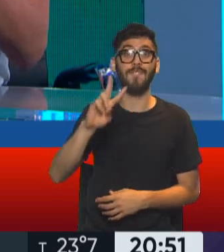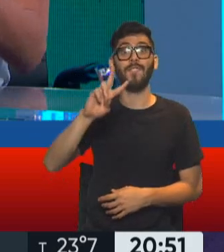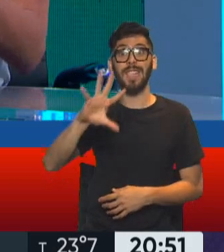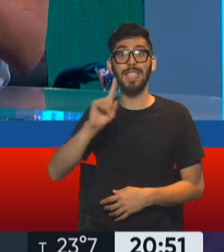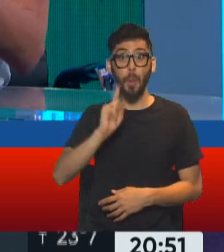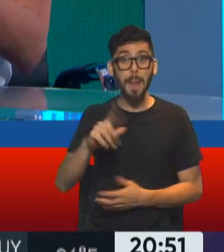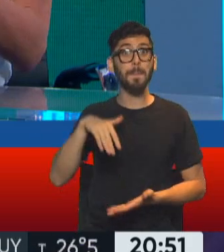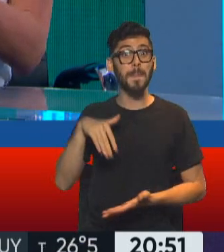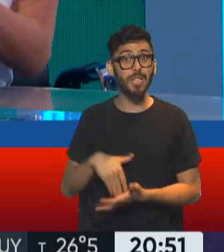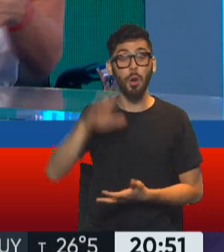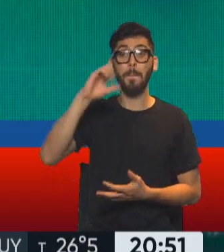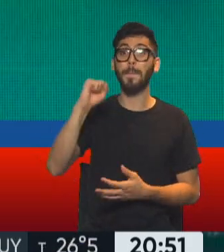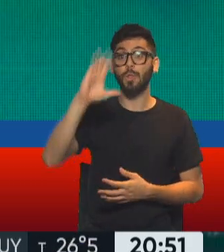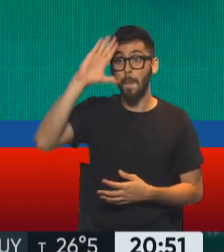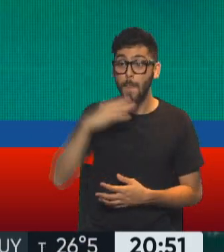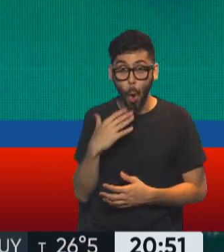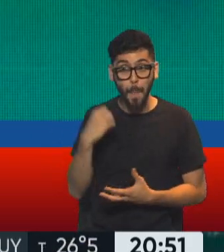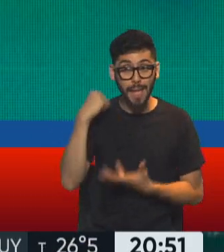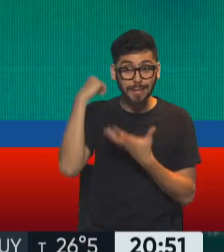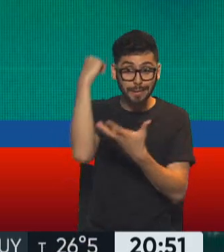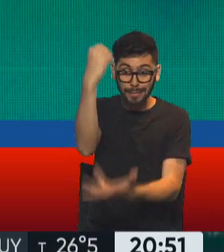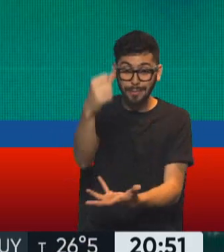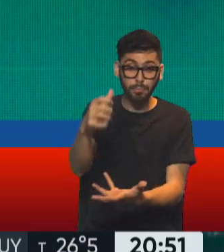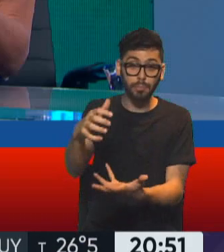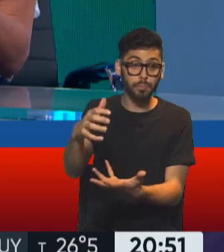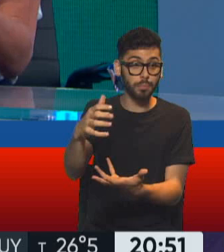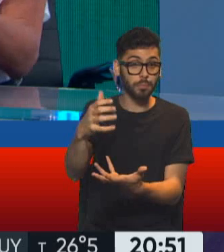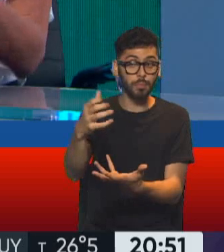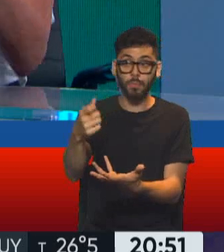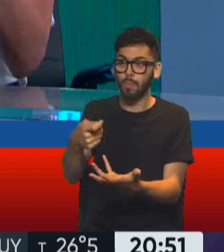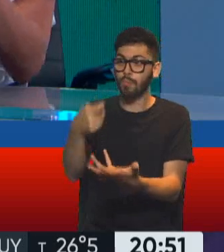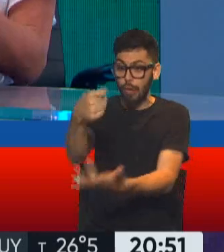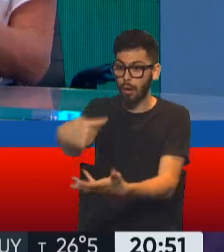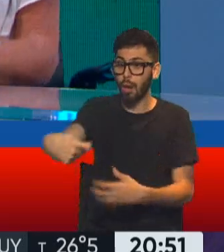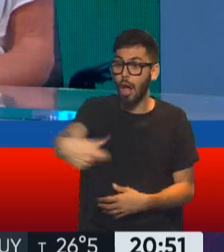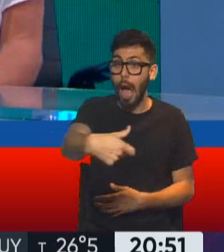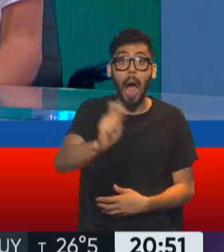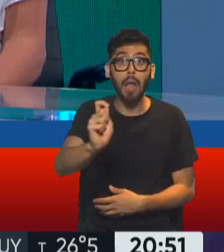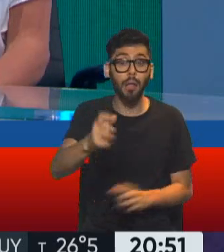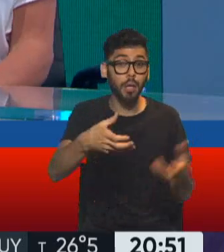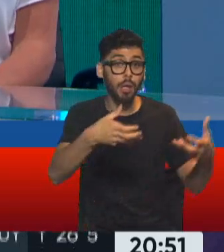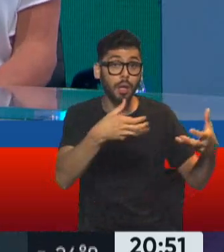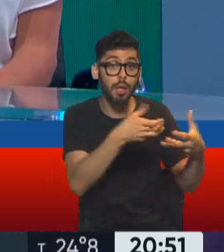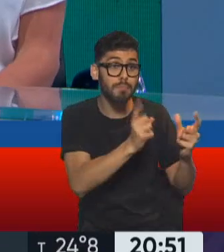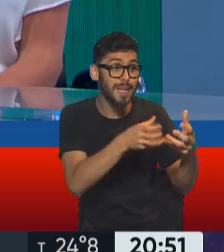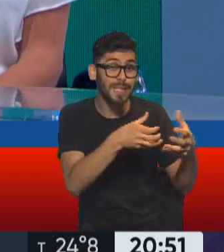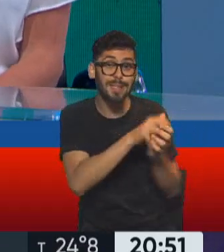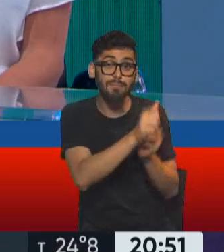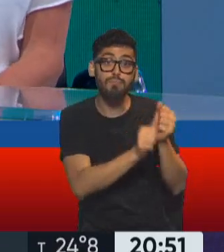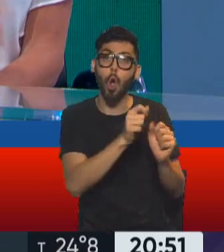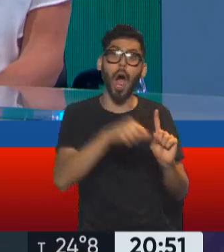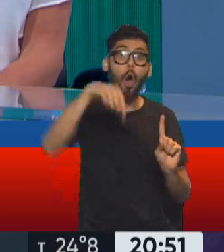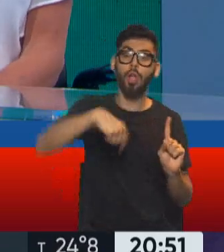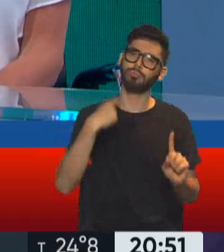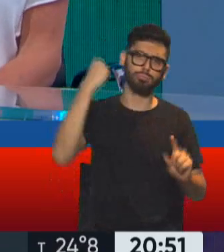que depositamos. Eso iba derecho a los grandes supermercados. Va derecho a quienes hoy se oponen prácticamente con mucha dureza a